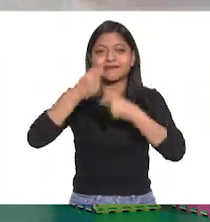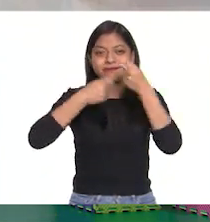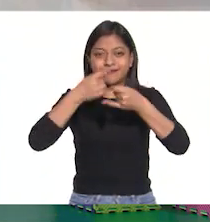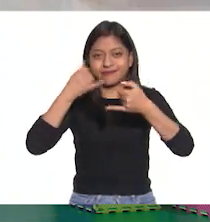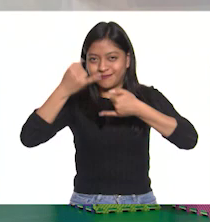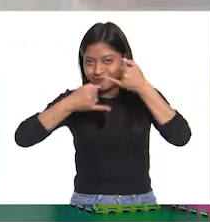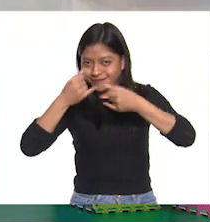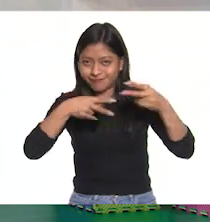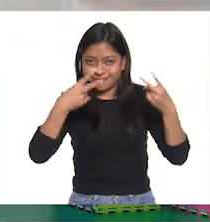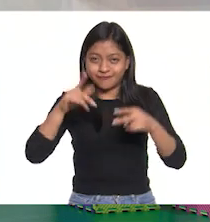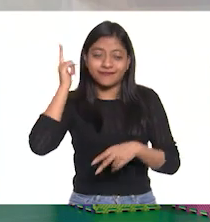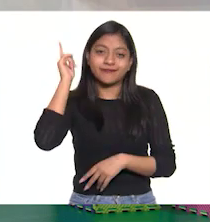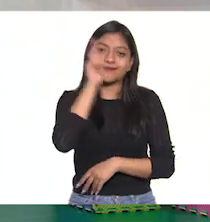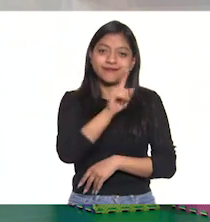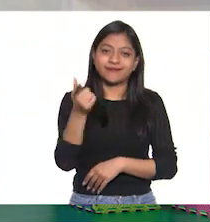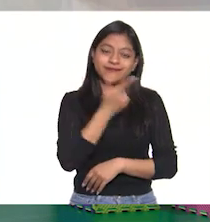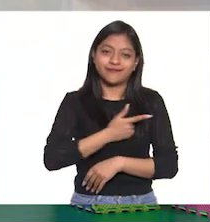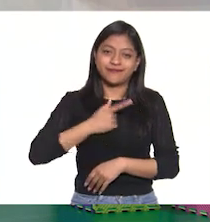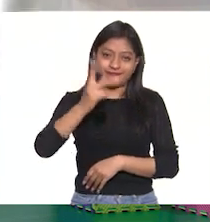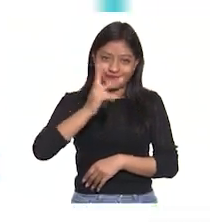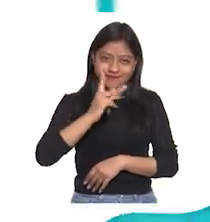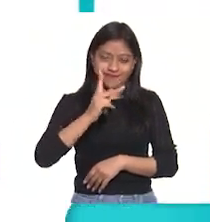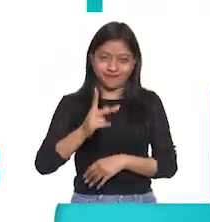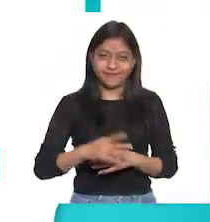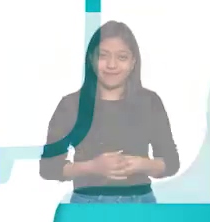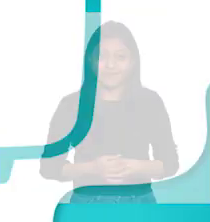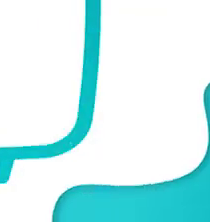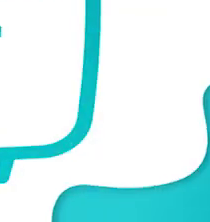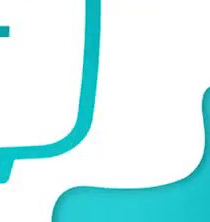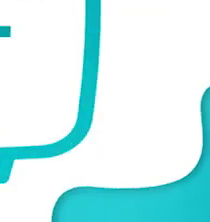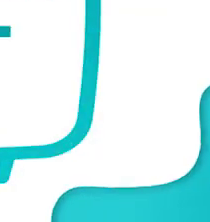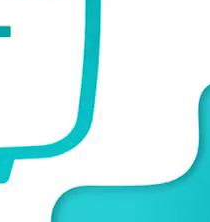juguetería. Esperamos que lo hayan disfrutado tanto como nosotras.